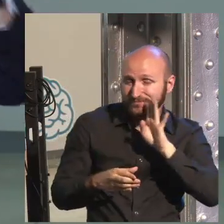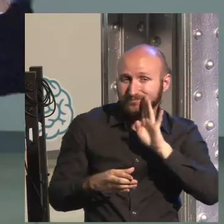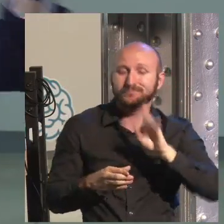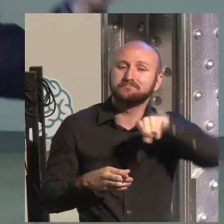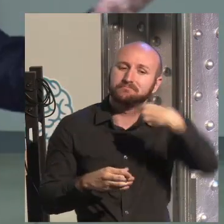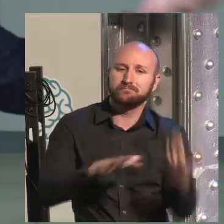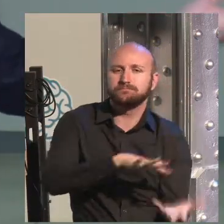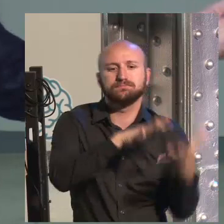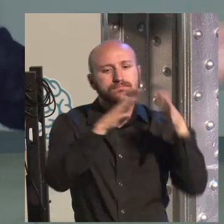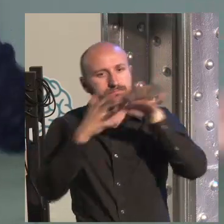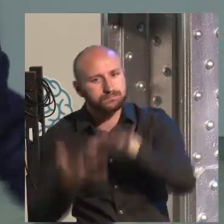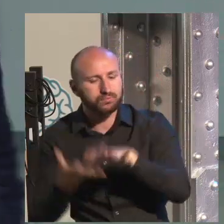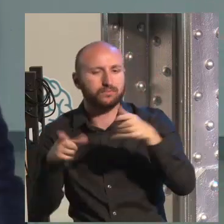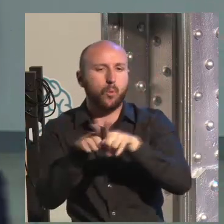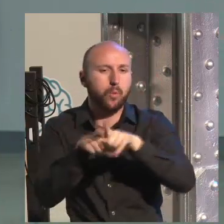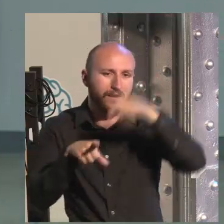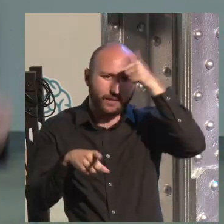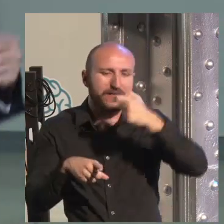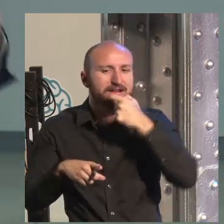produciendo pues un caballero inglés, ¿no?